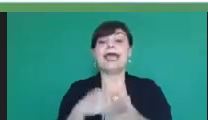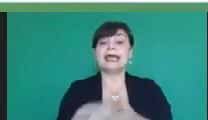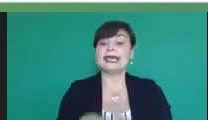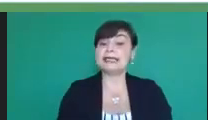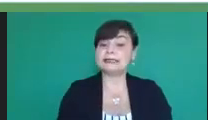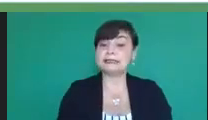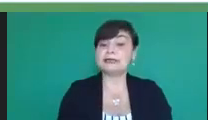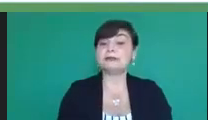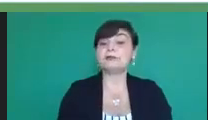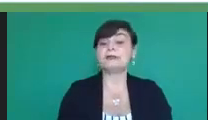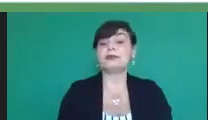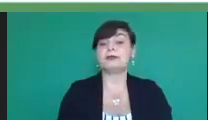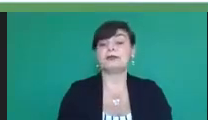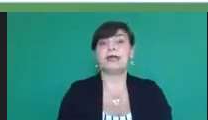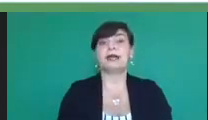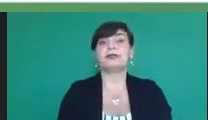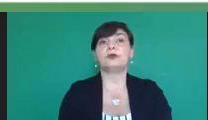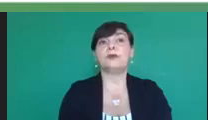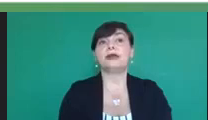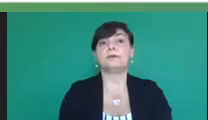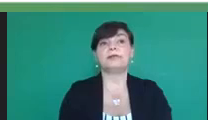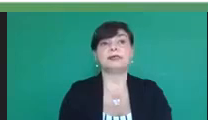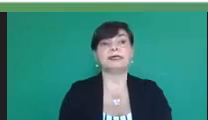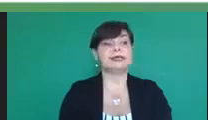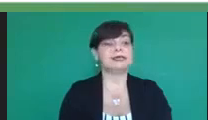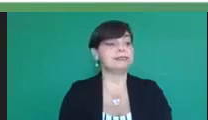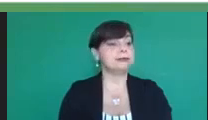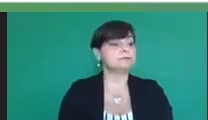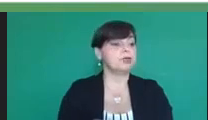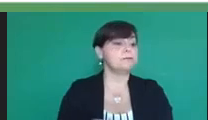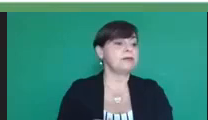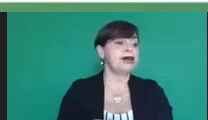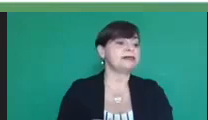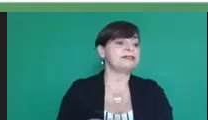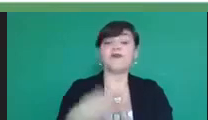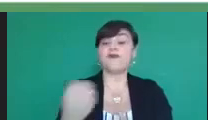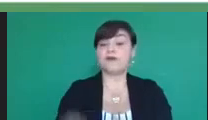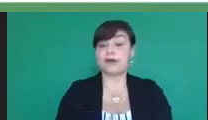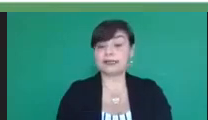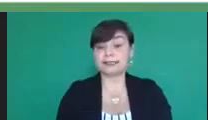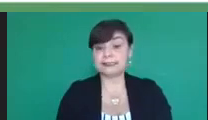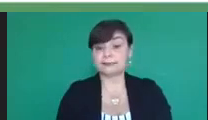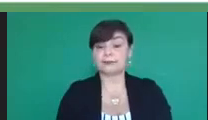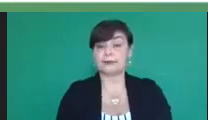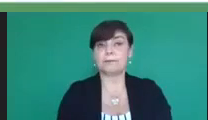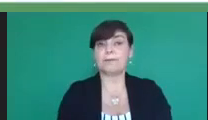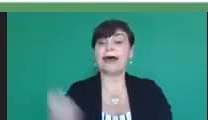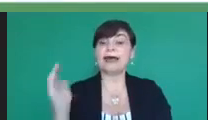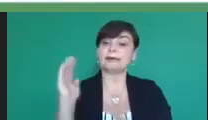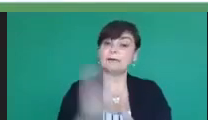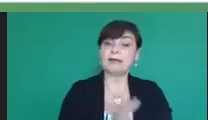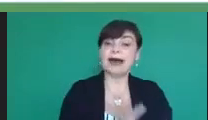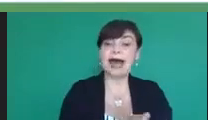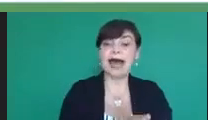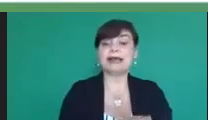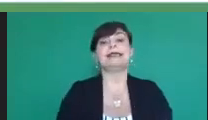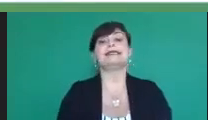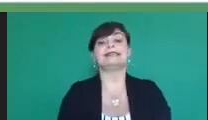el establecimiento tenga que tomar medidas más fuertes para